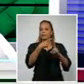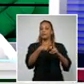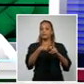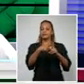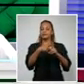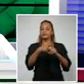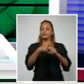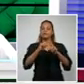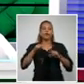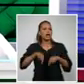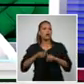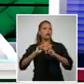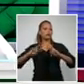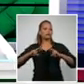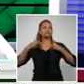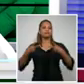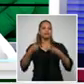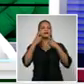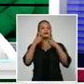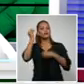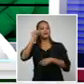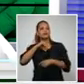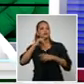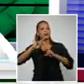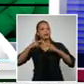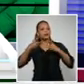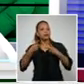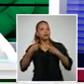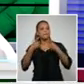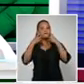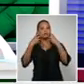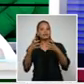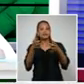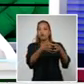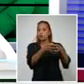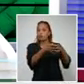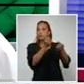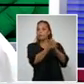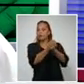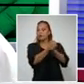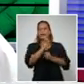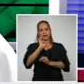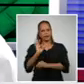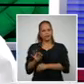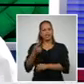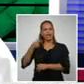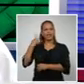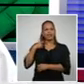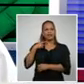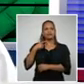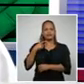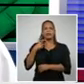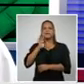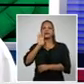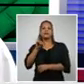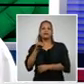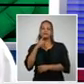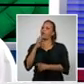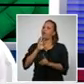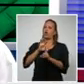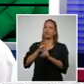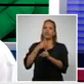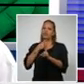reiteramos es la importancia de este grupo de riesgo. Y es verdad, ayer me decían, sí, Durán, pero no critiques tanto a la población,